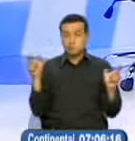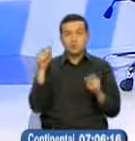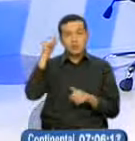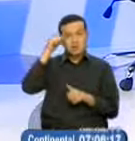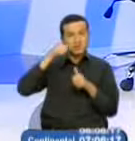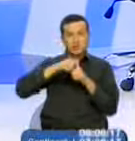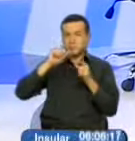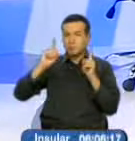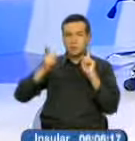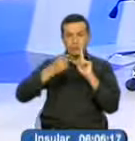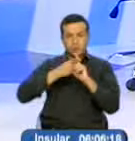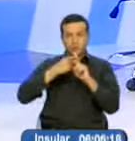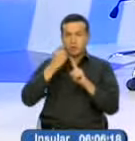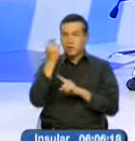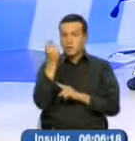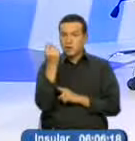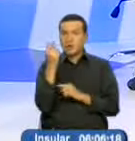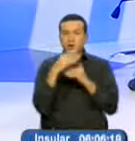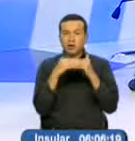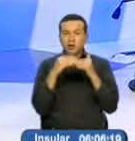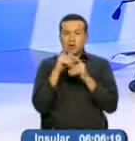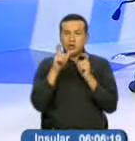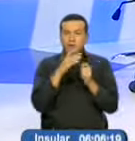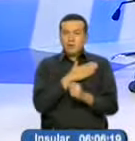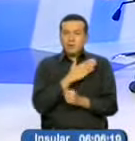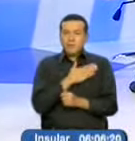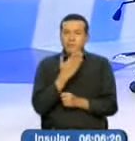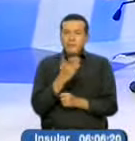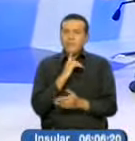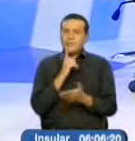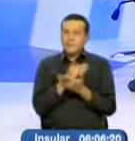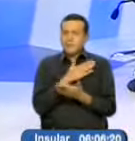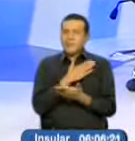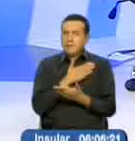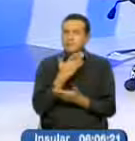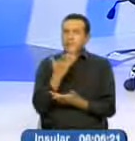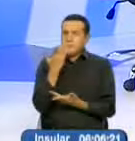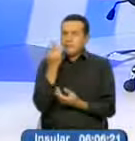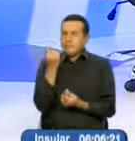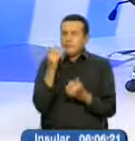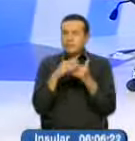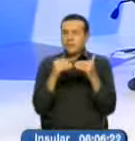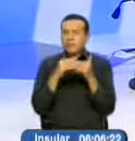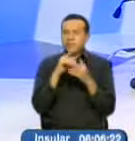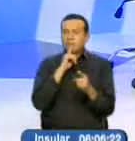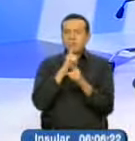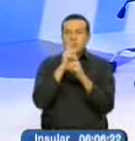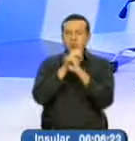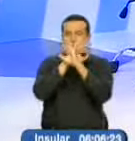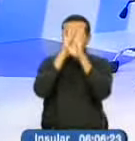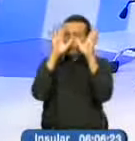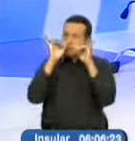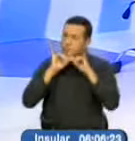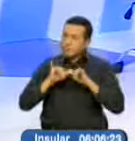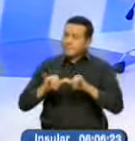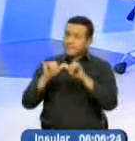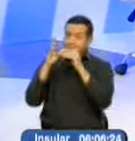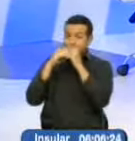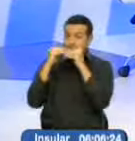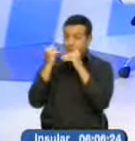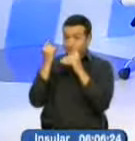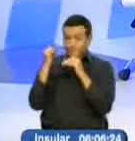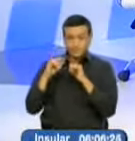que el principal activo de una moneda es la credibilidad de la gente y la gente cree en el dólar. Por eso él ha dicho muy claro, vamos a mantener la